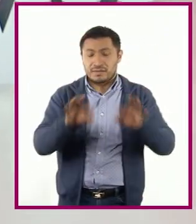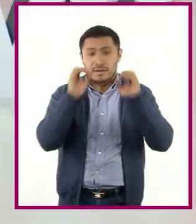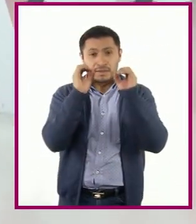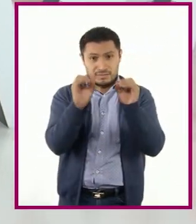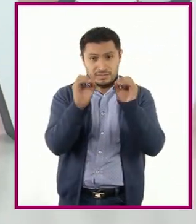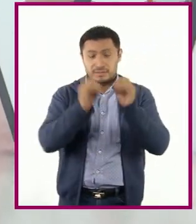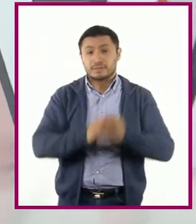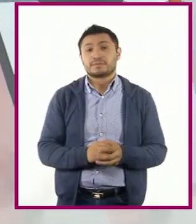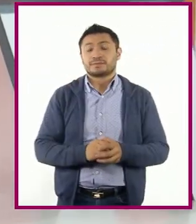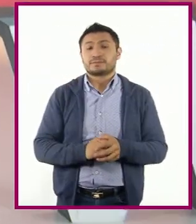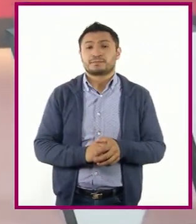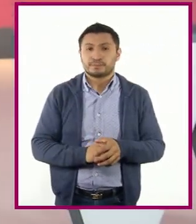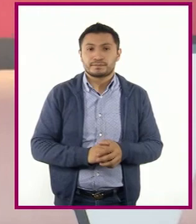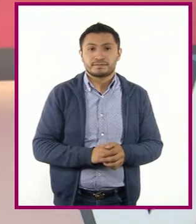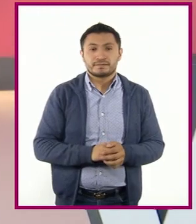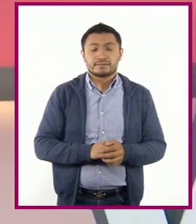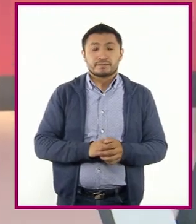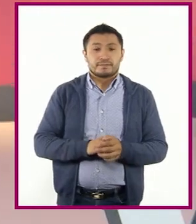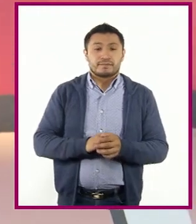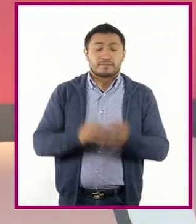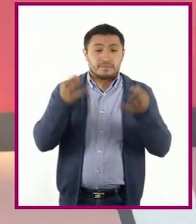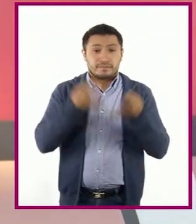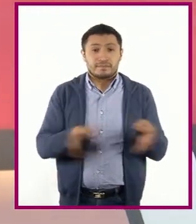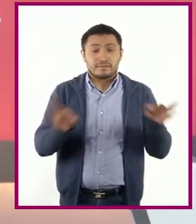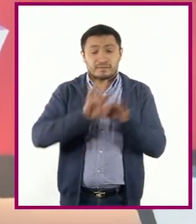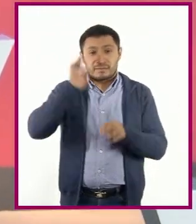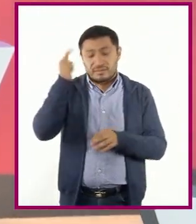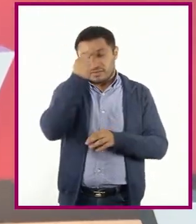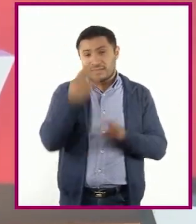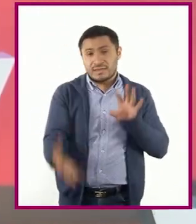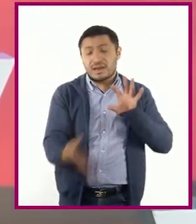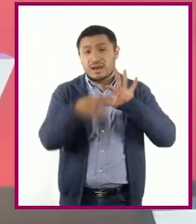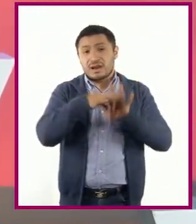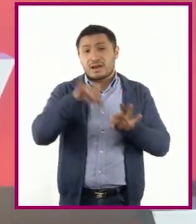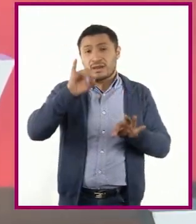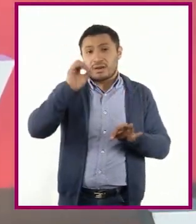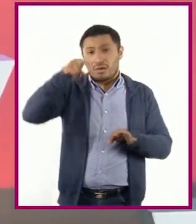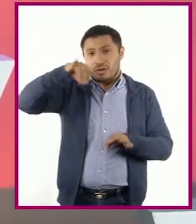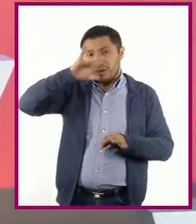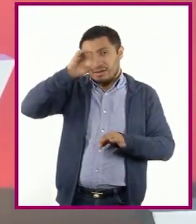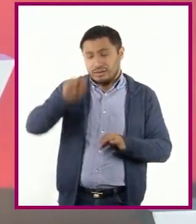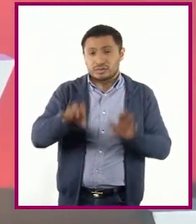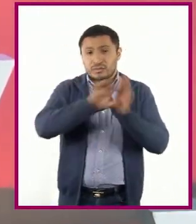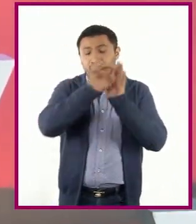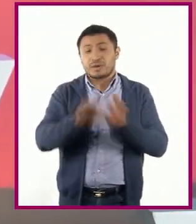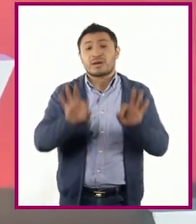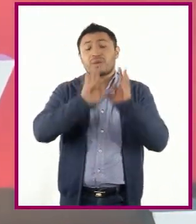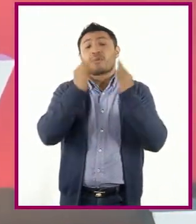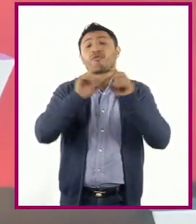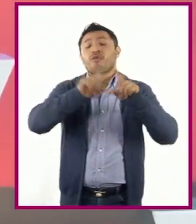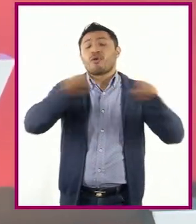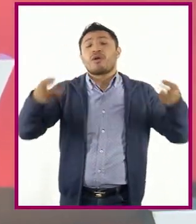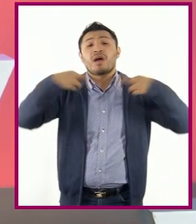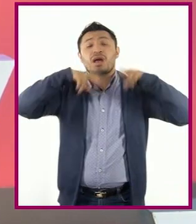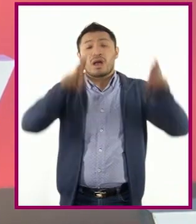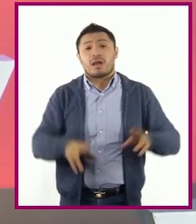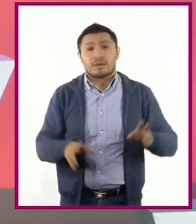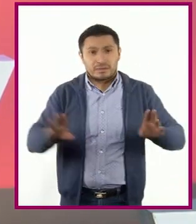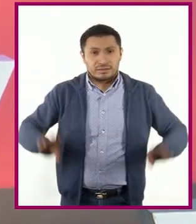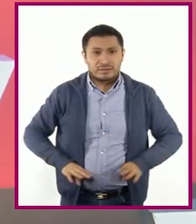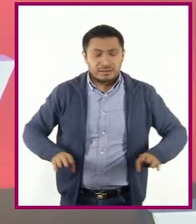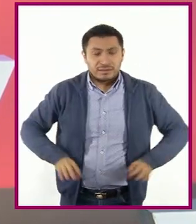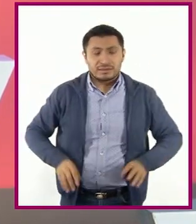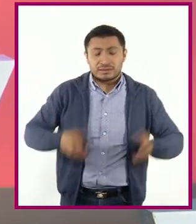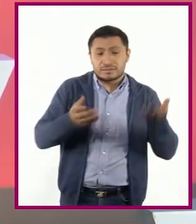por átomos iguales, es decir, que tiene el mismo número de protones. Maestra, ¿qué le parece